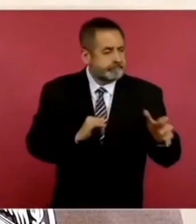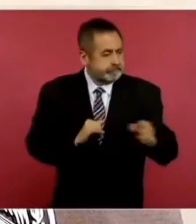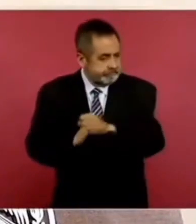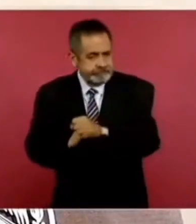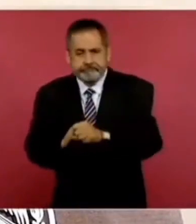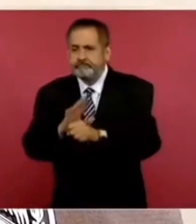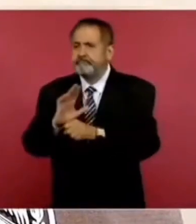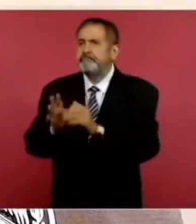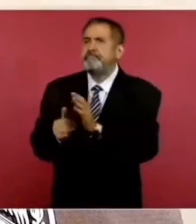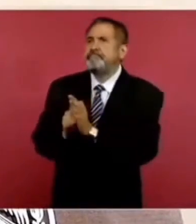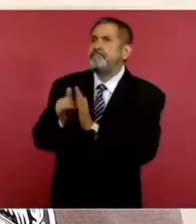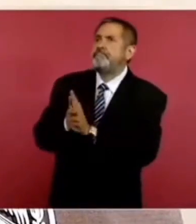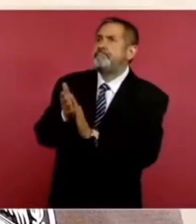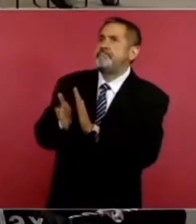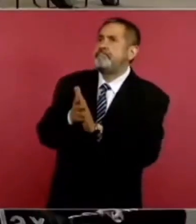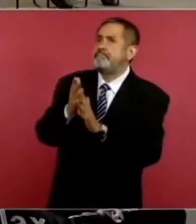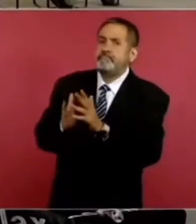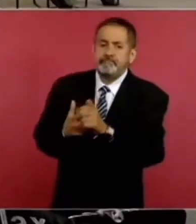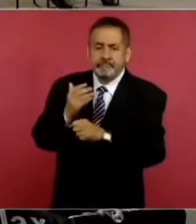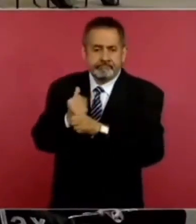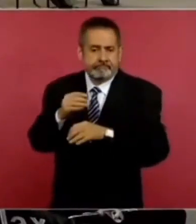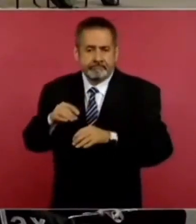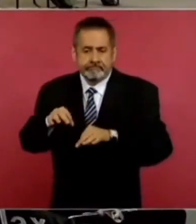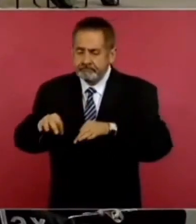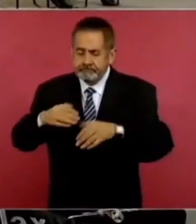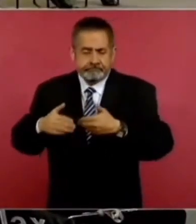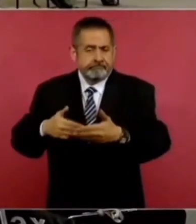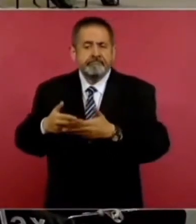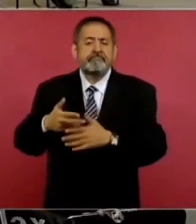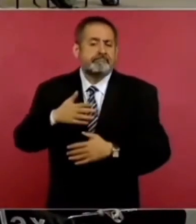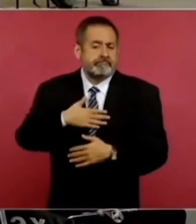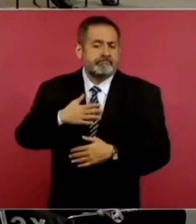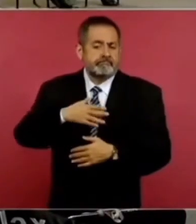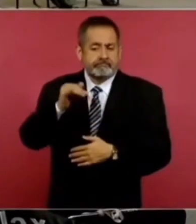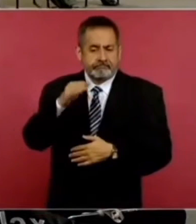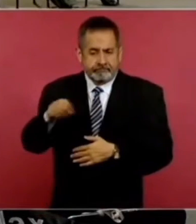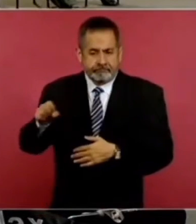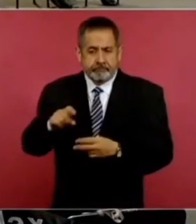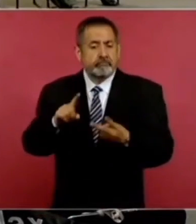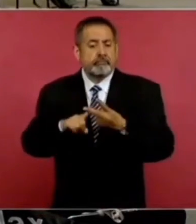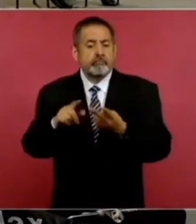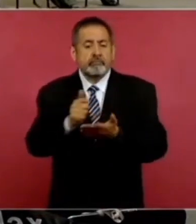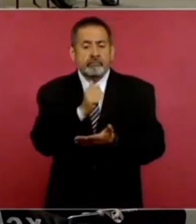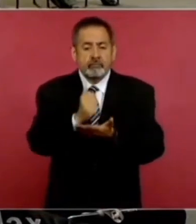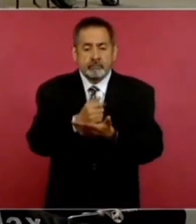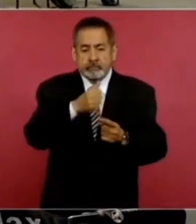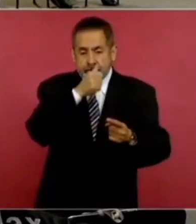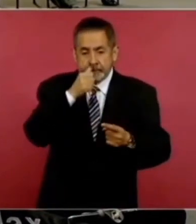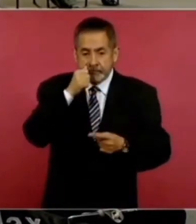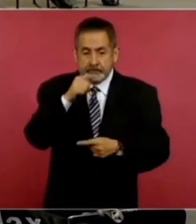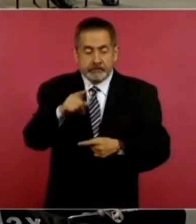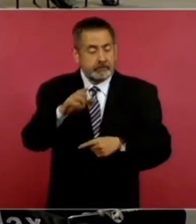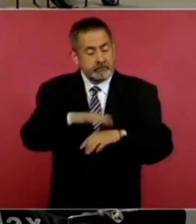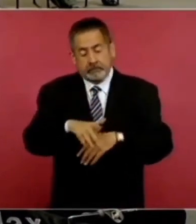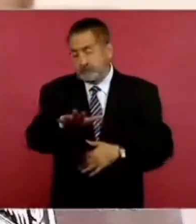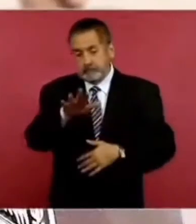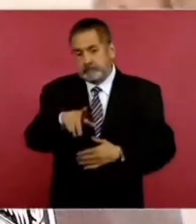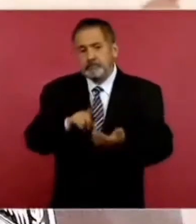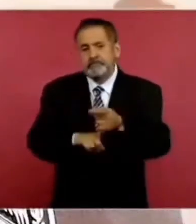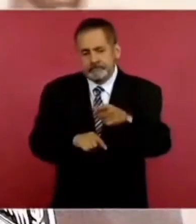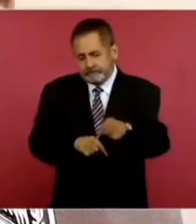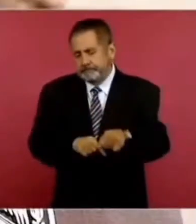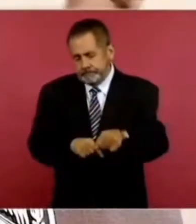siendo trabajado y está concluyéndose por parte del Seguro Social, o el de Ciudad Juárez, uno de los más emblemáticos, un